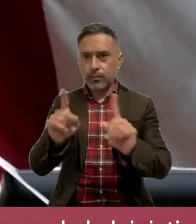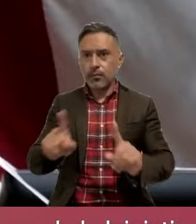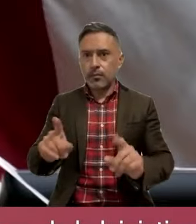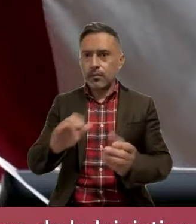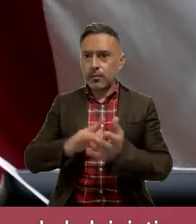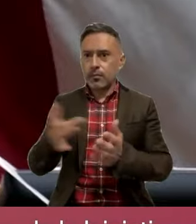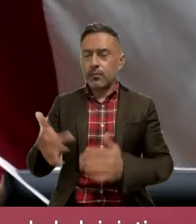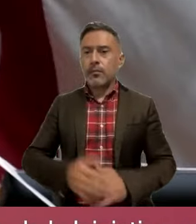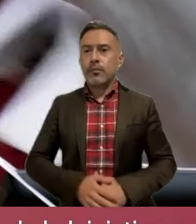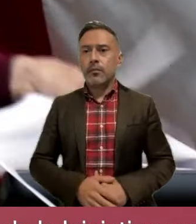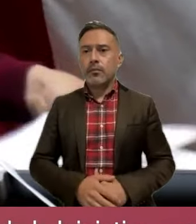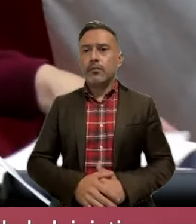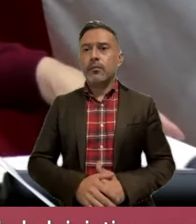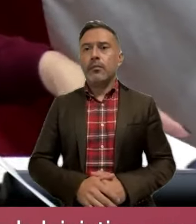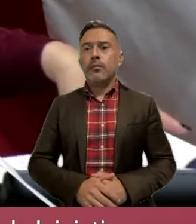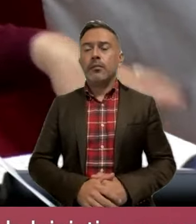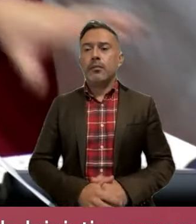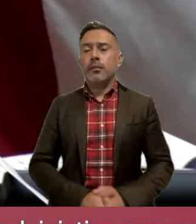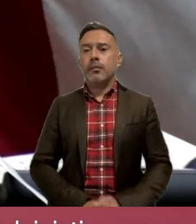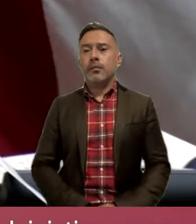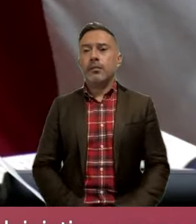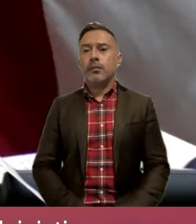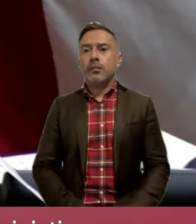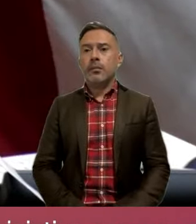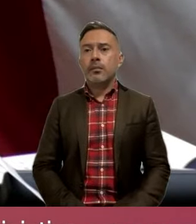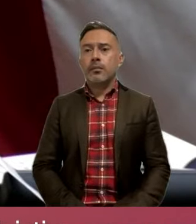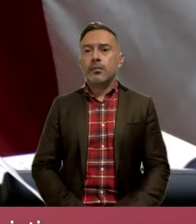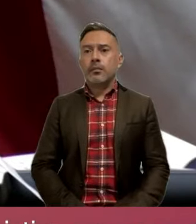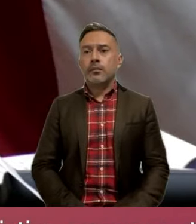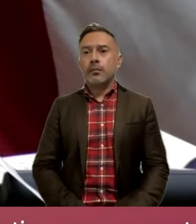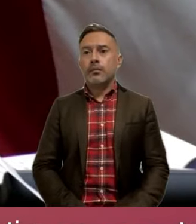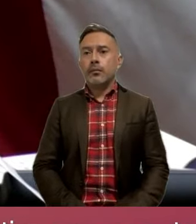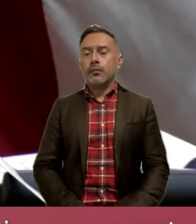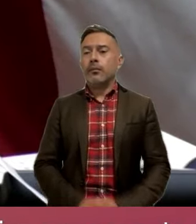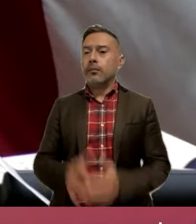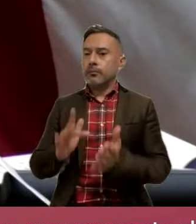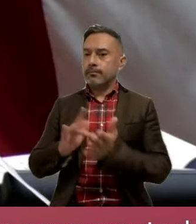Gracias. Leído los antecedentes.